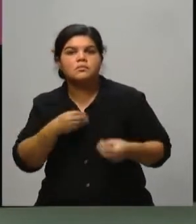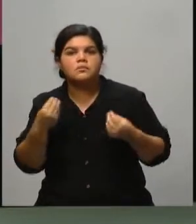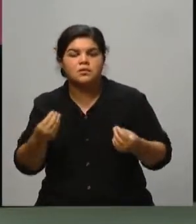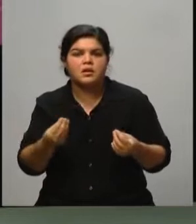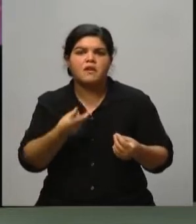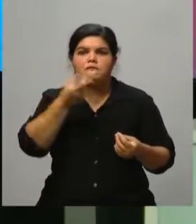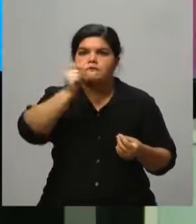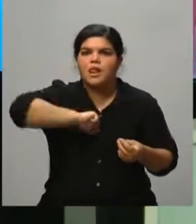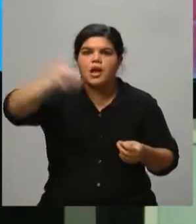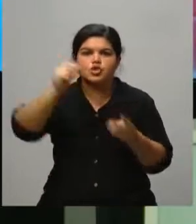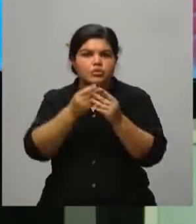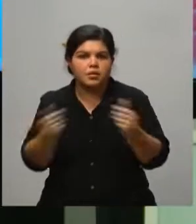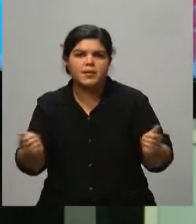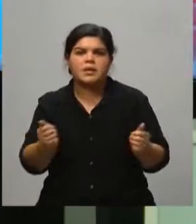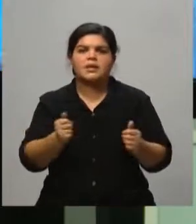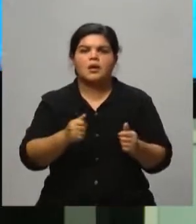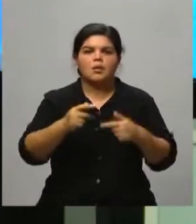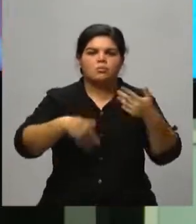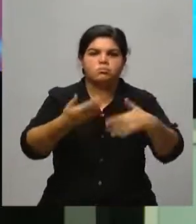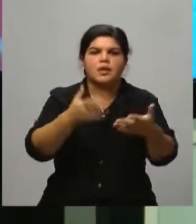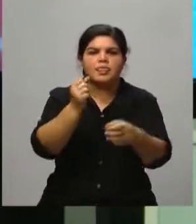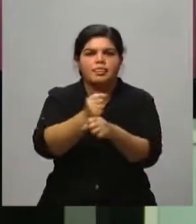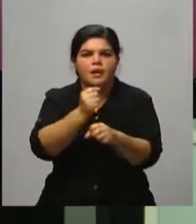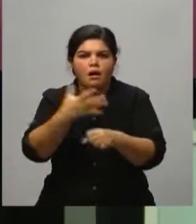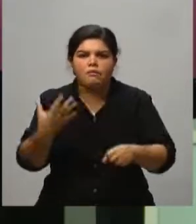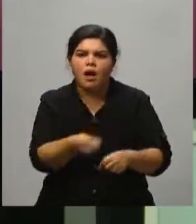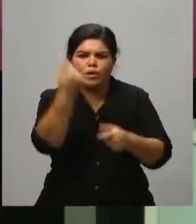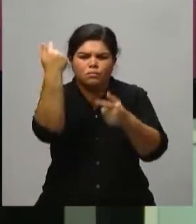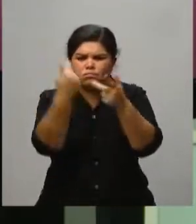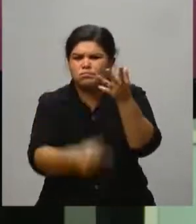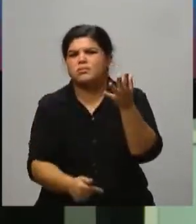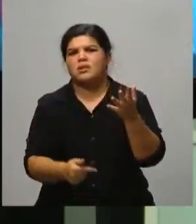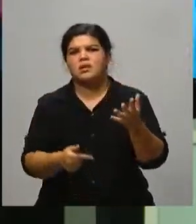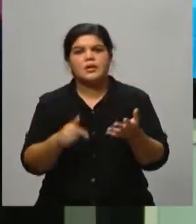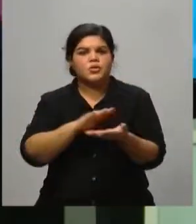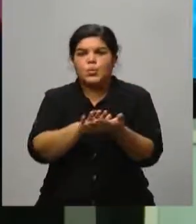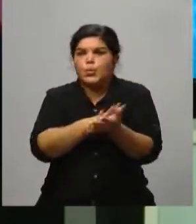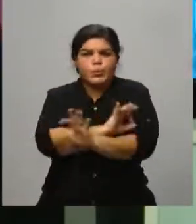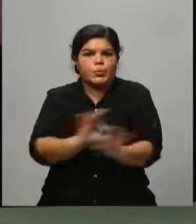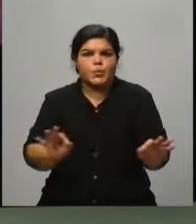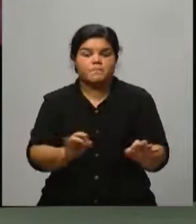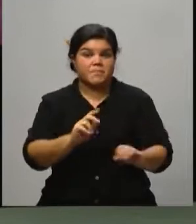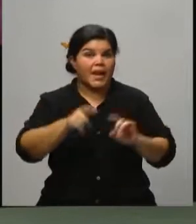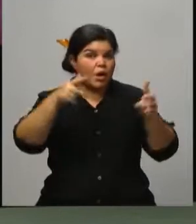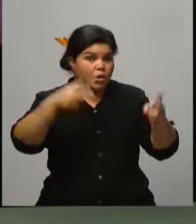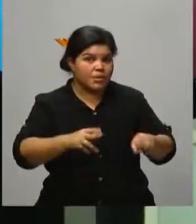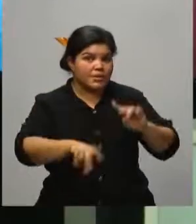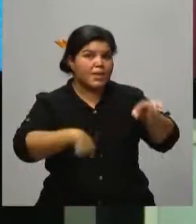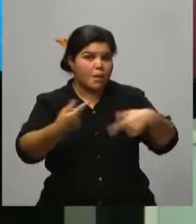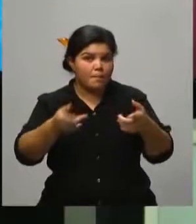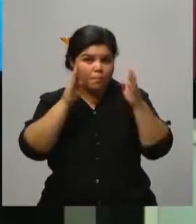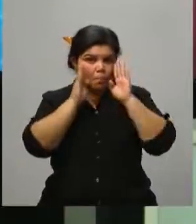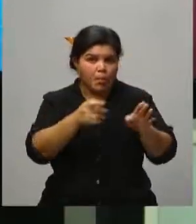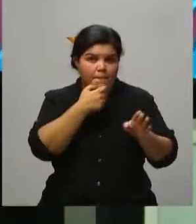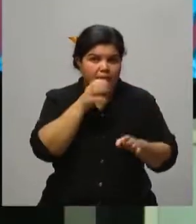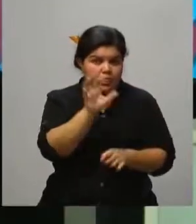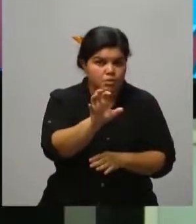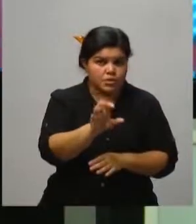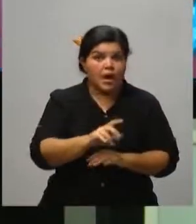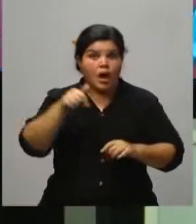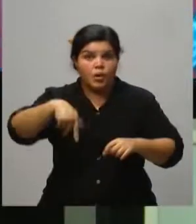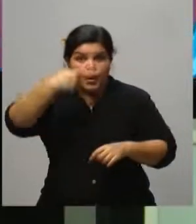dicen, bueno, toma decisiones, para eso sos el presidente, o trata de alejarte de este sector que lo único que hace es imponerte lo que